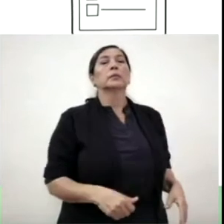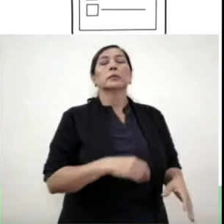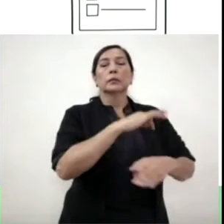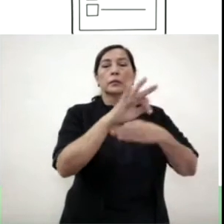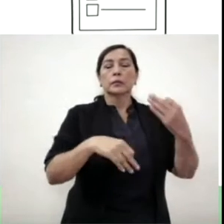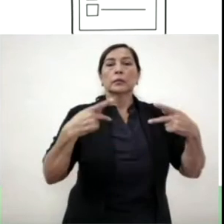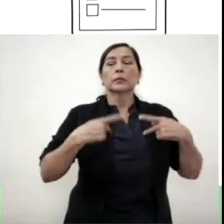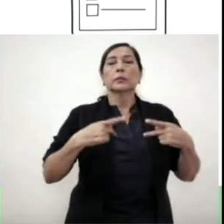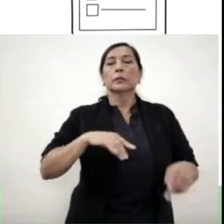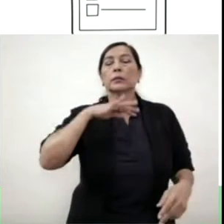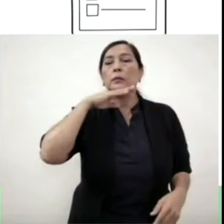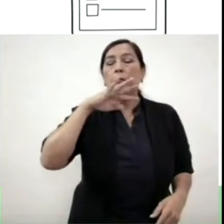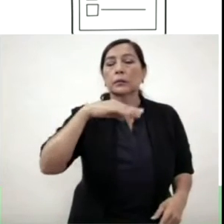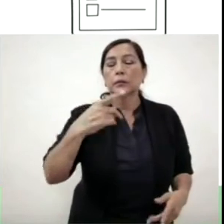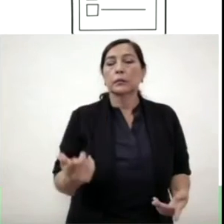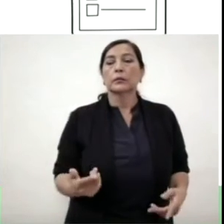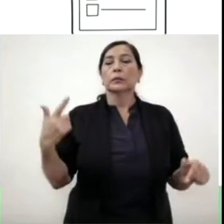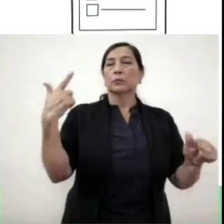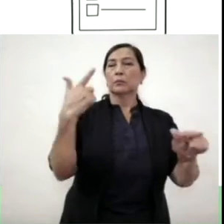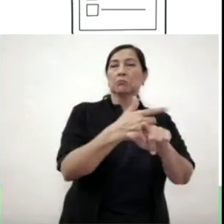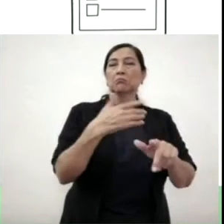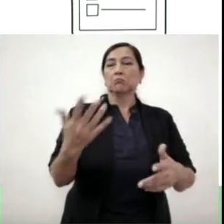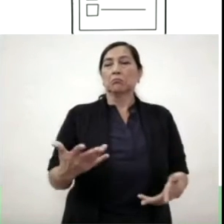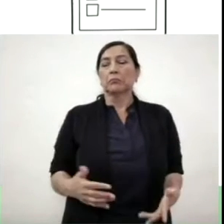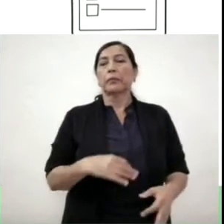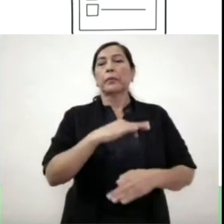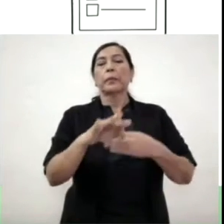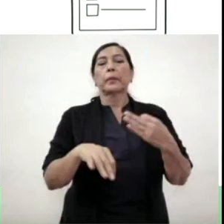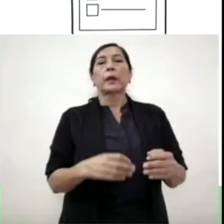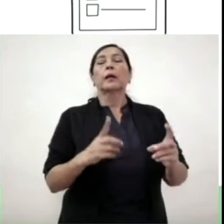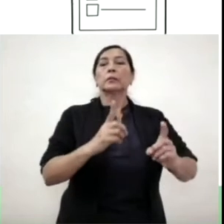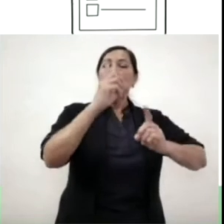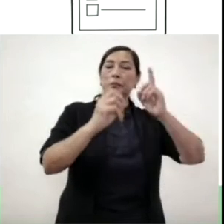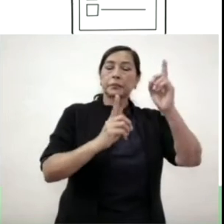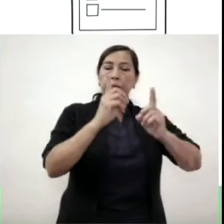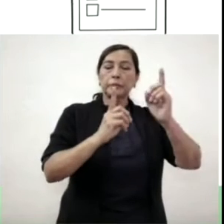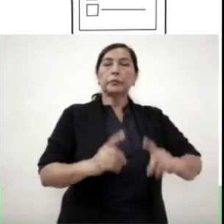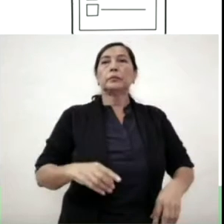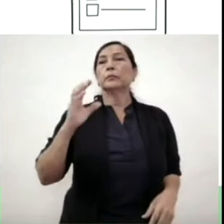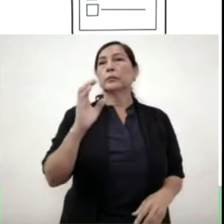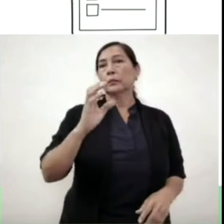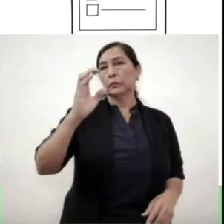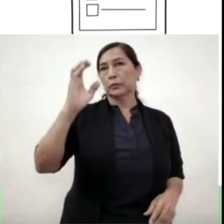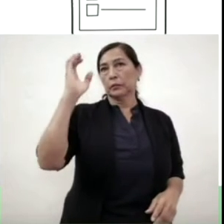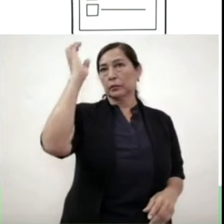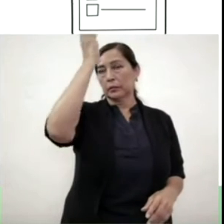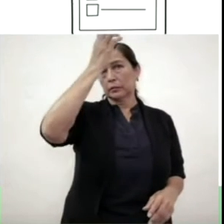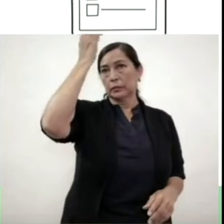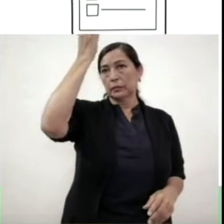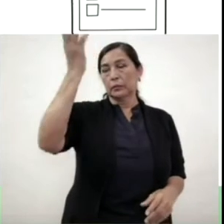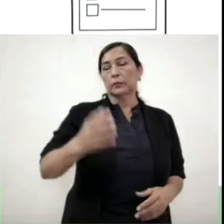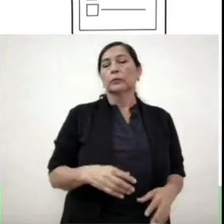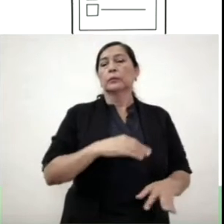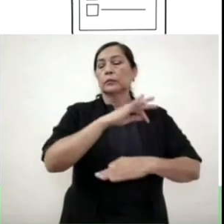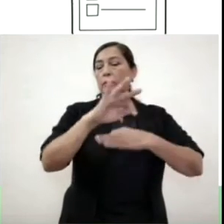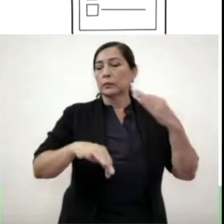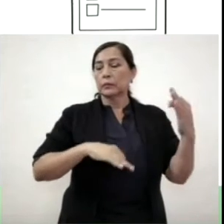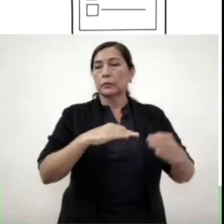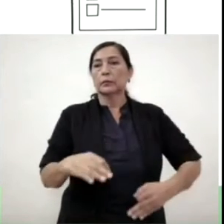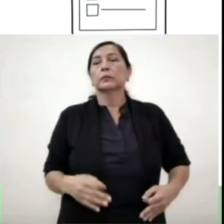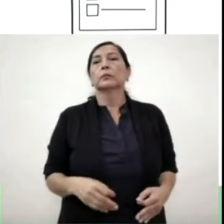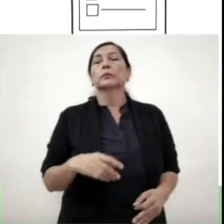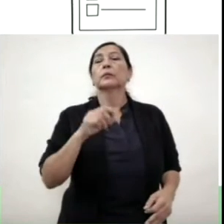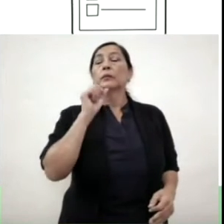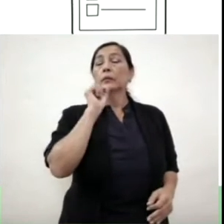deporte, cultura y recreación, recuperación de espacios públicos y así de igual manera acciones